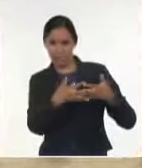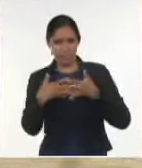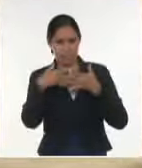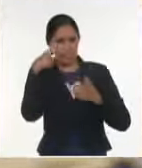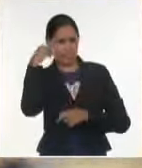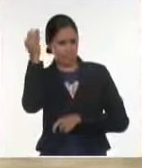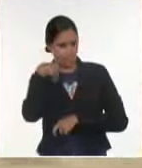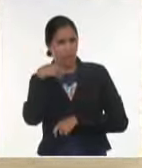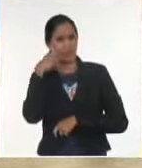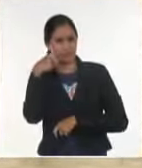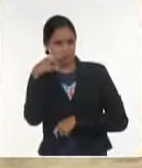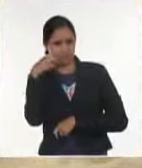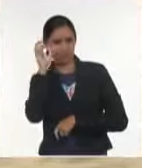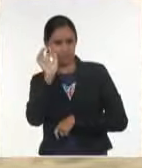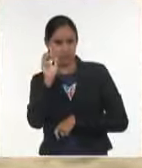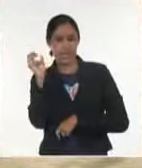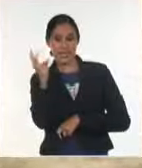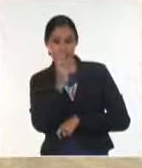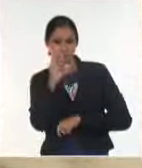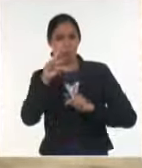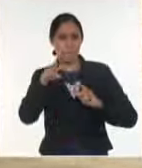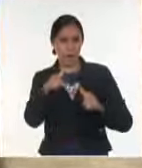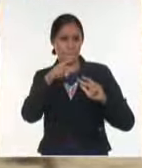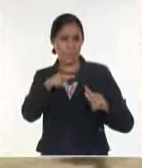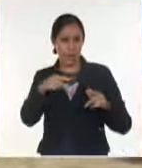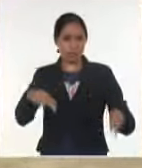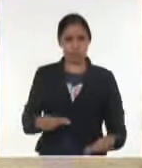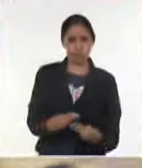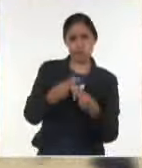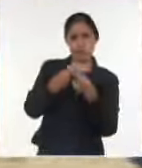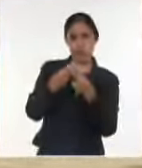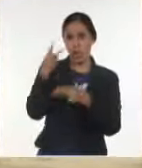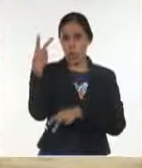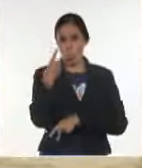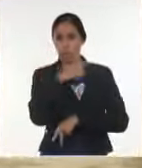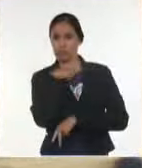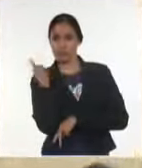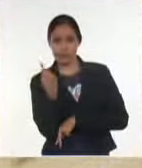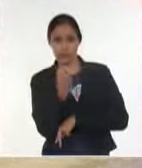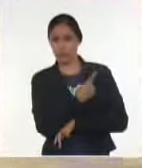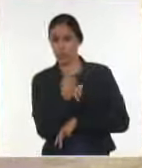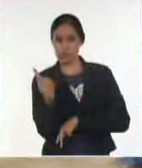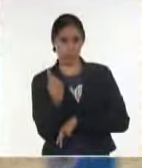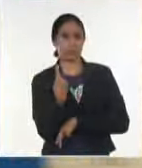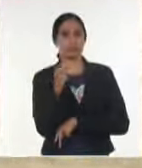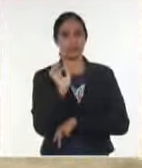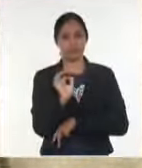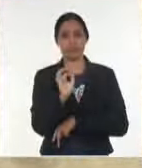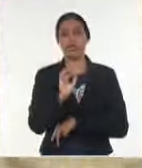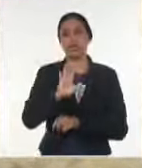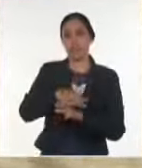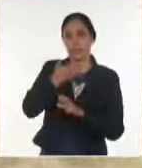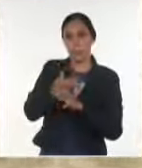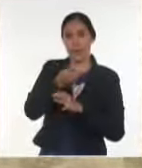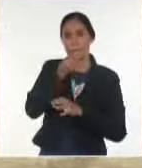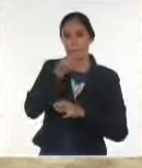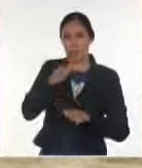llevamos 3 partidos en la temporada, en los cuales 2 habíamos caído. Y bueno, supimos estudiar,